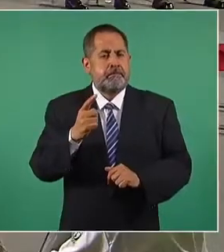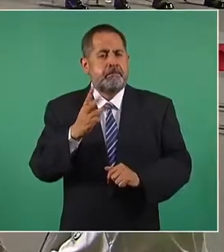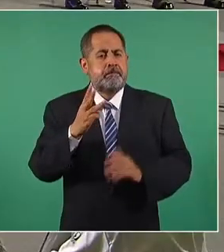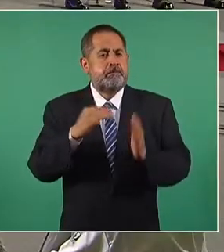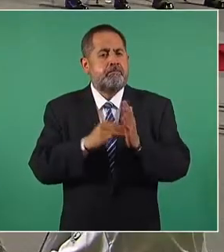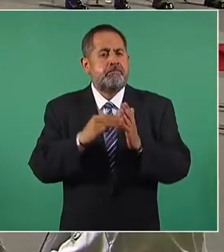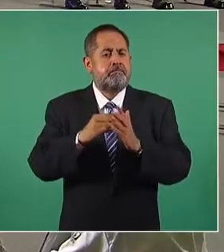el total de Moderna,